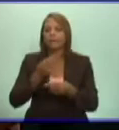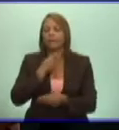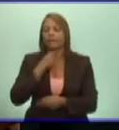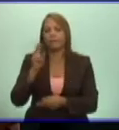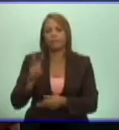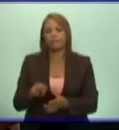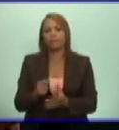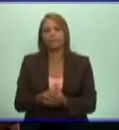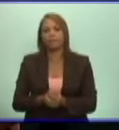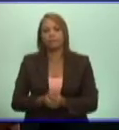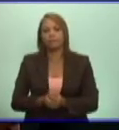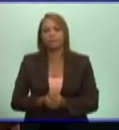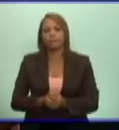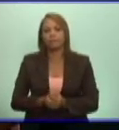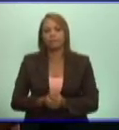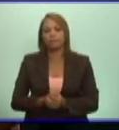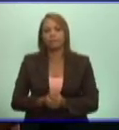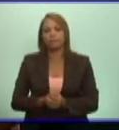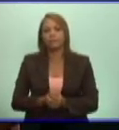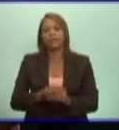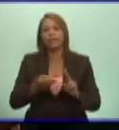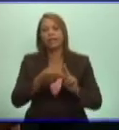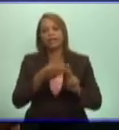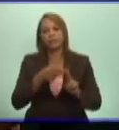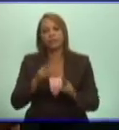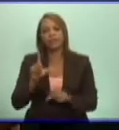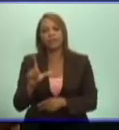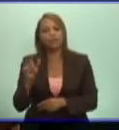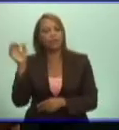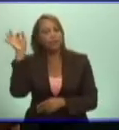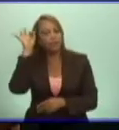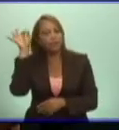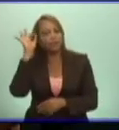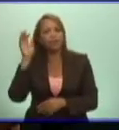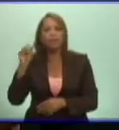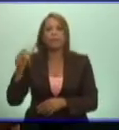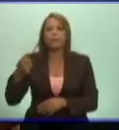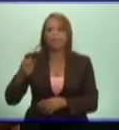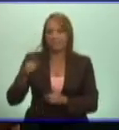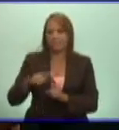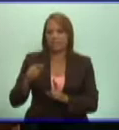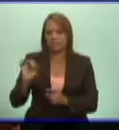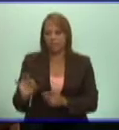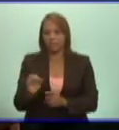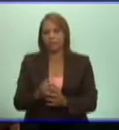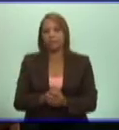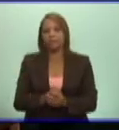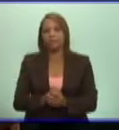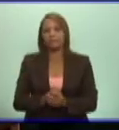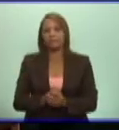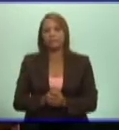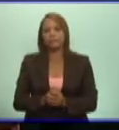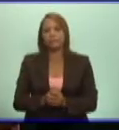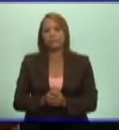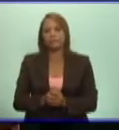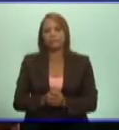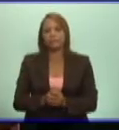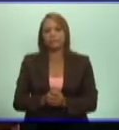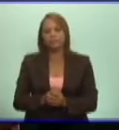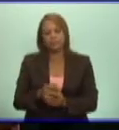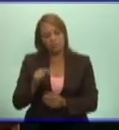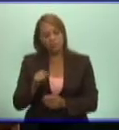evaluaciones. En las asignaturas lengua española y matemática, alrededor de estas ha existido